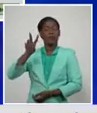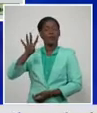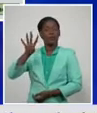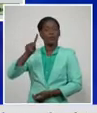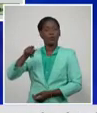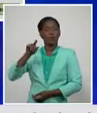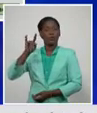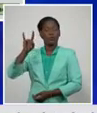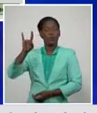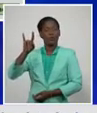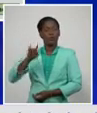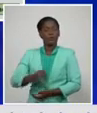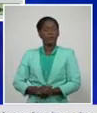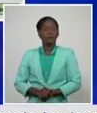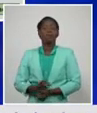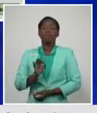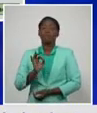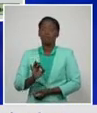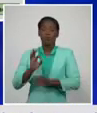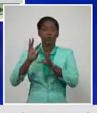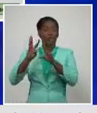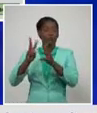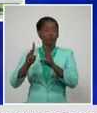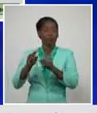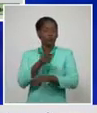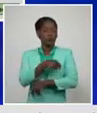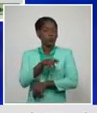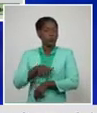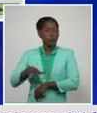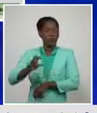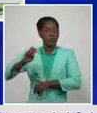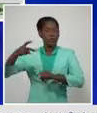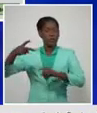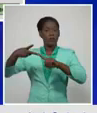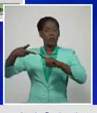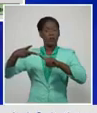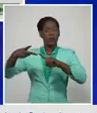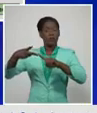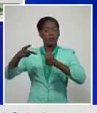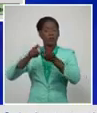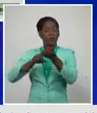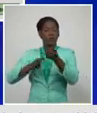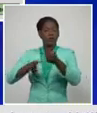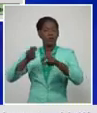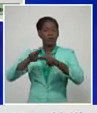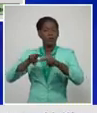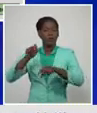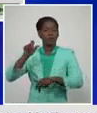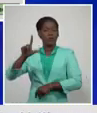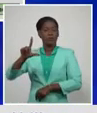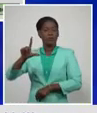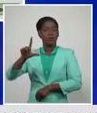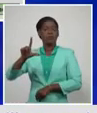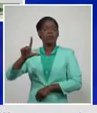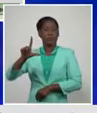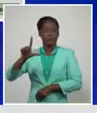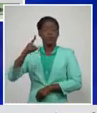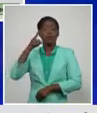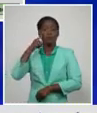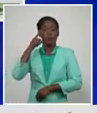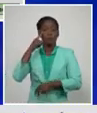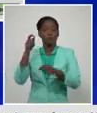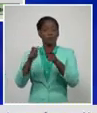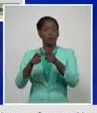324,9 por 100.000 habitantes. En segundo lugar, la provincia de Holguín, también superior al día de